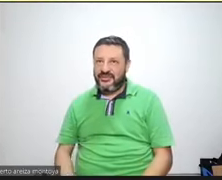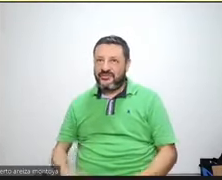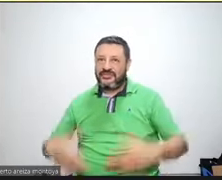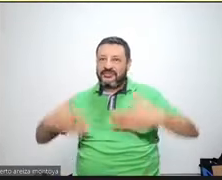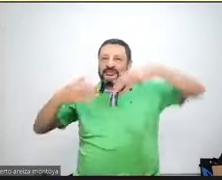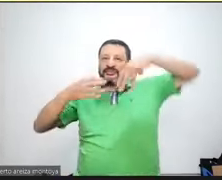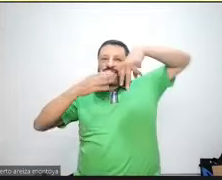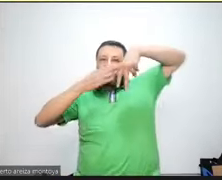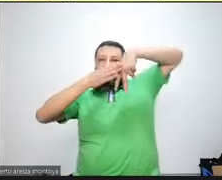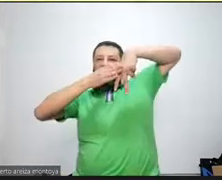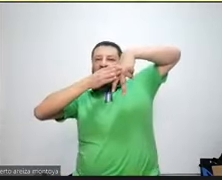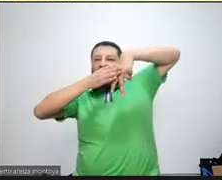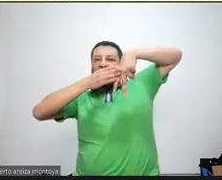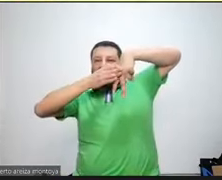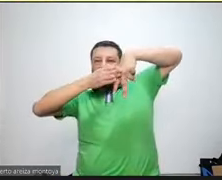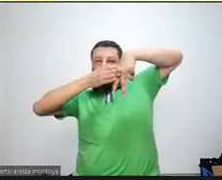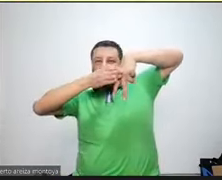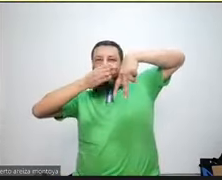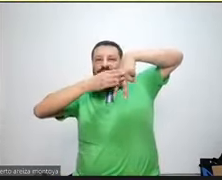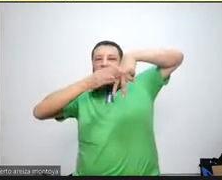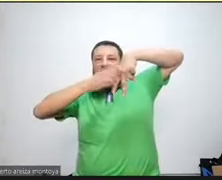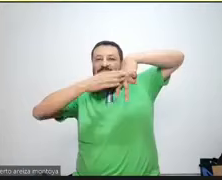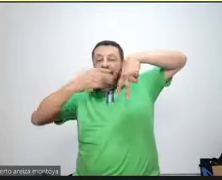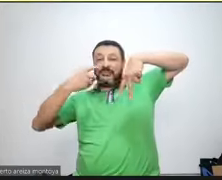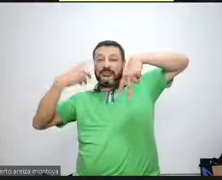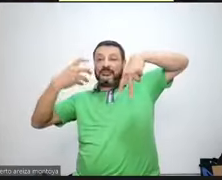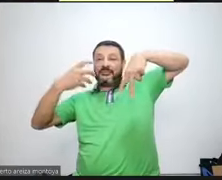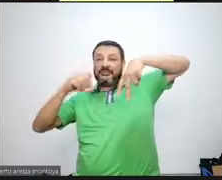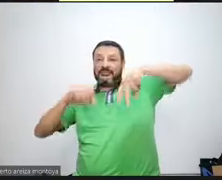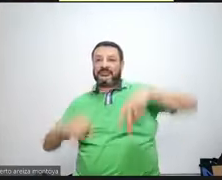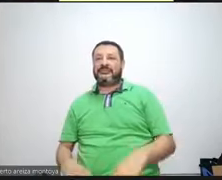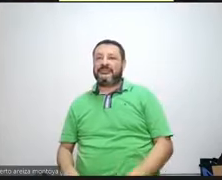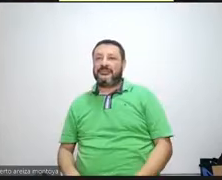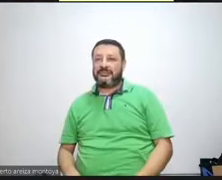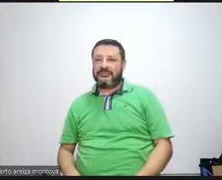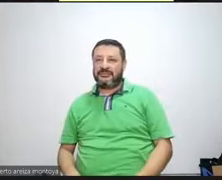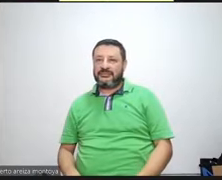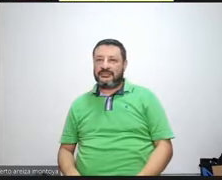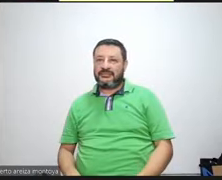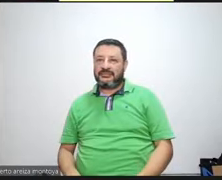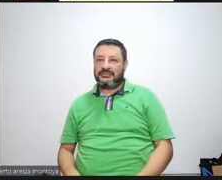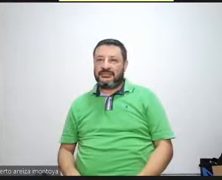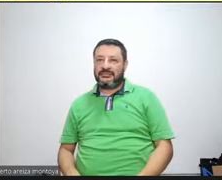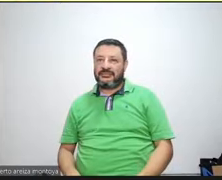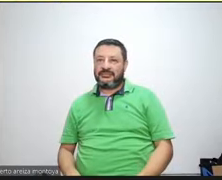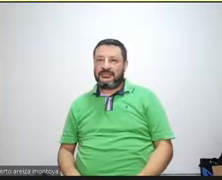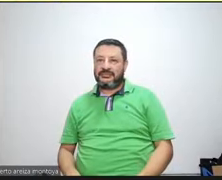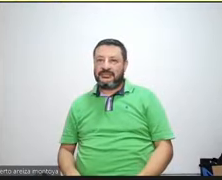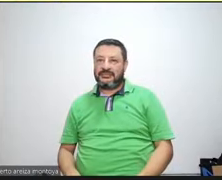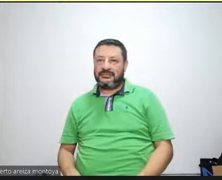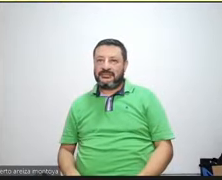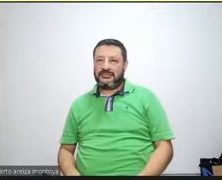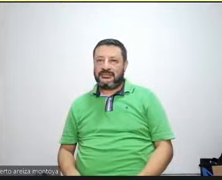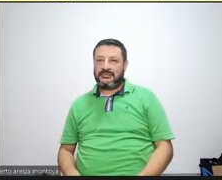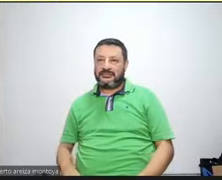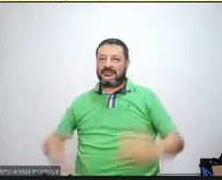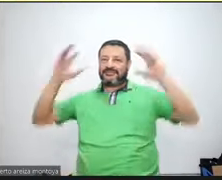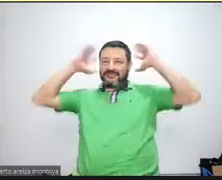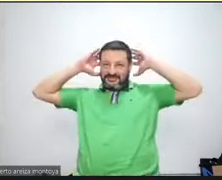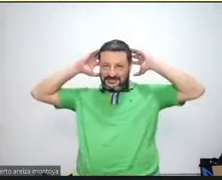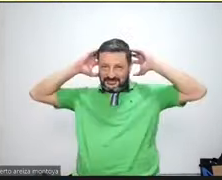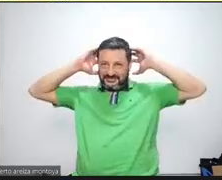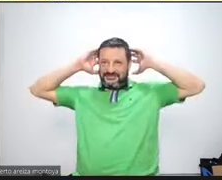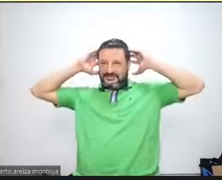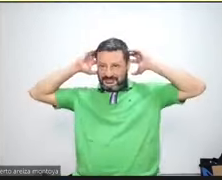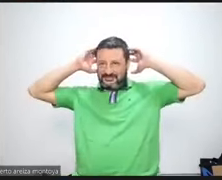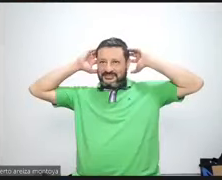en el abdomen. Entonces, no voy a hacer 2 piscinas, me tengo que hacer cuántas abdominales, Gina. No, ni